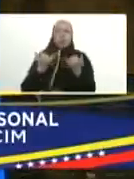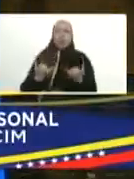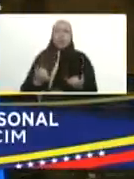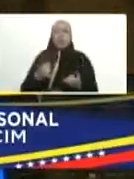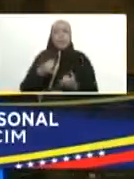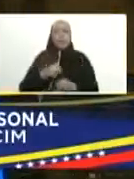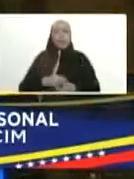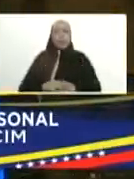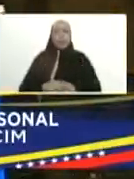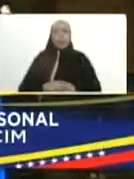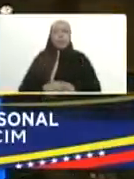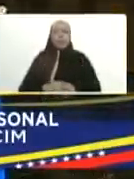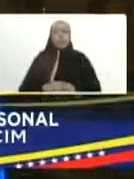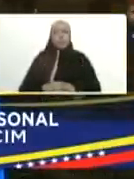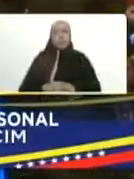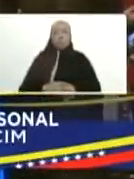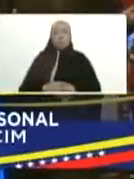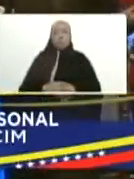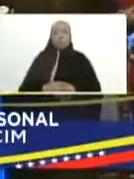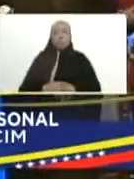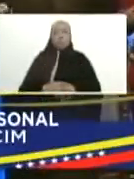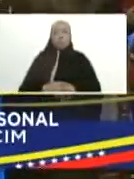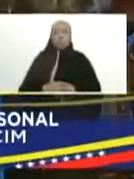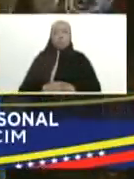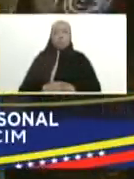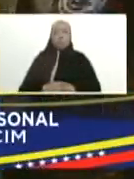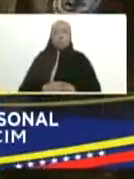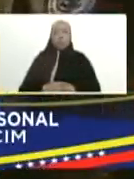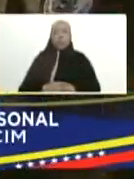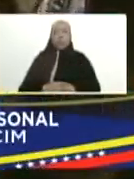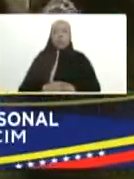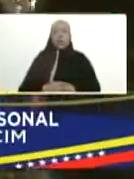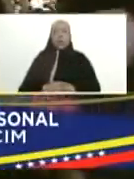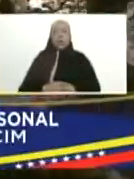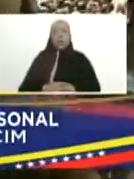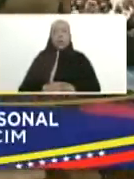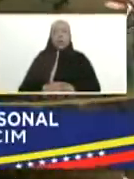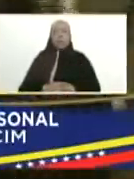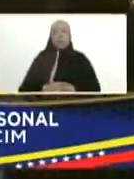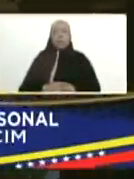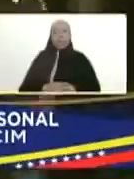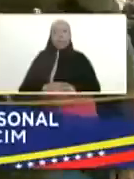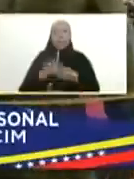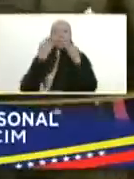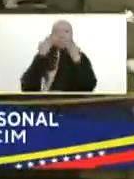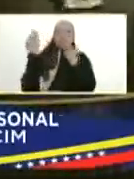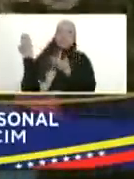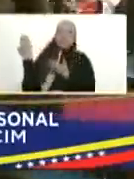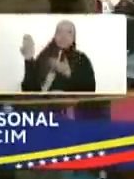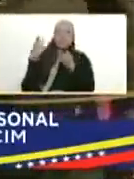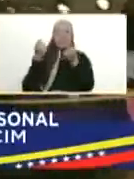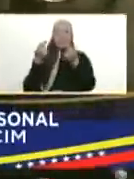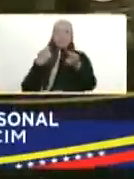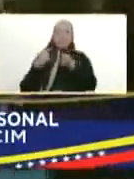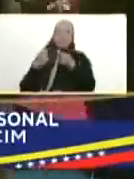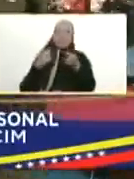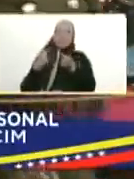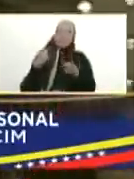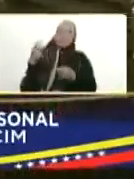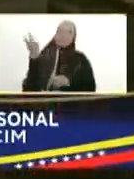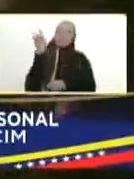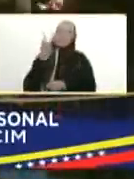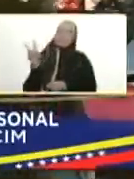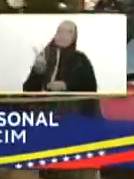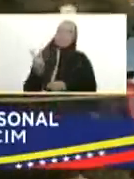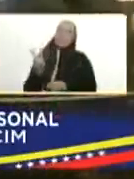Del crujir de la resistencia social y económica de la República